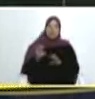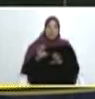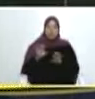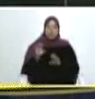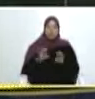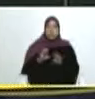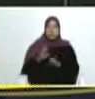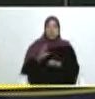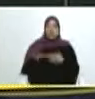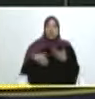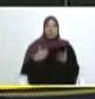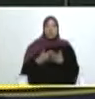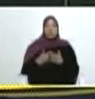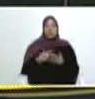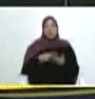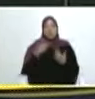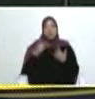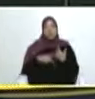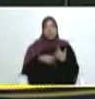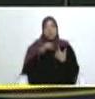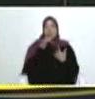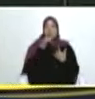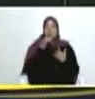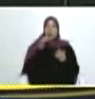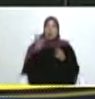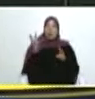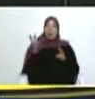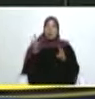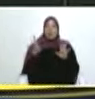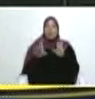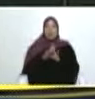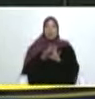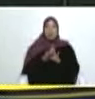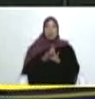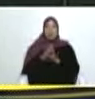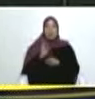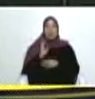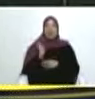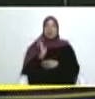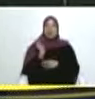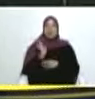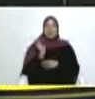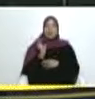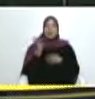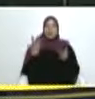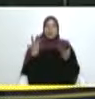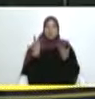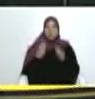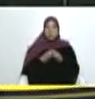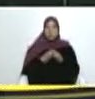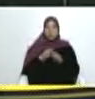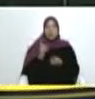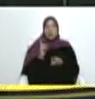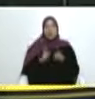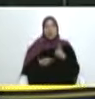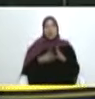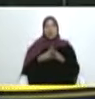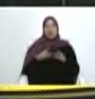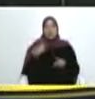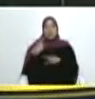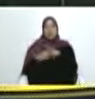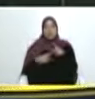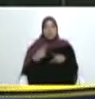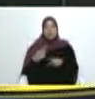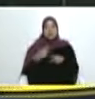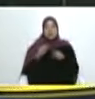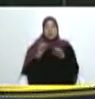de planteamiento, de propuestas de nuevas leyes ante la Asamblea Nacional, que acompañe y que acompase todo este proceso de